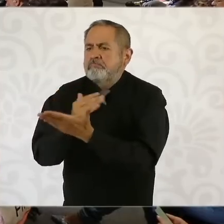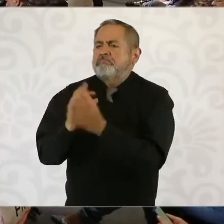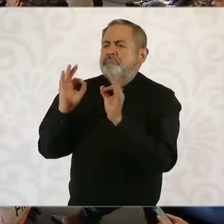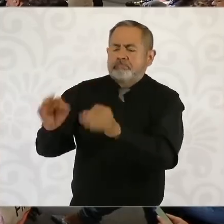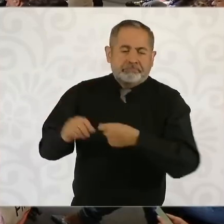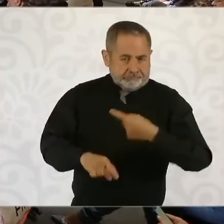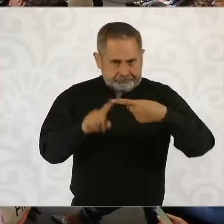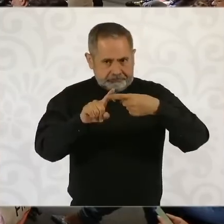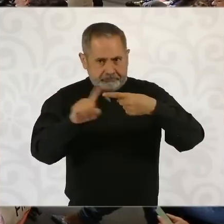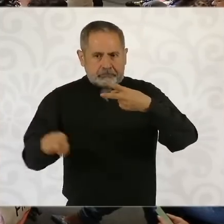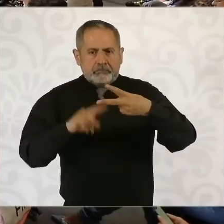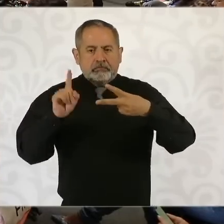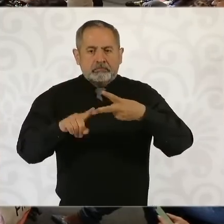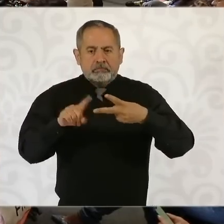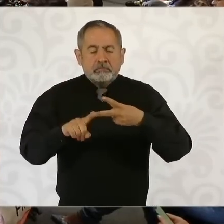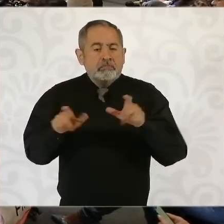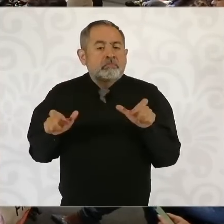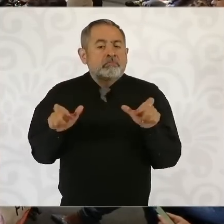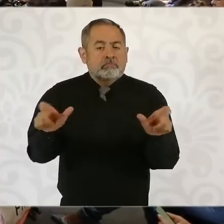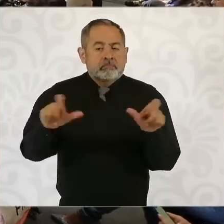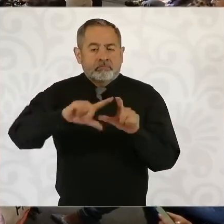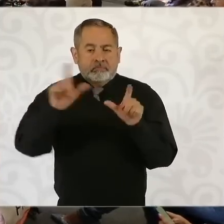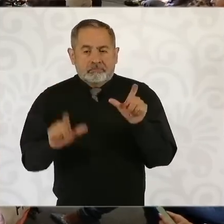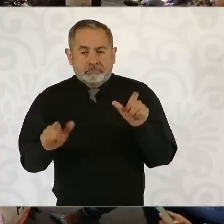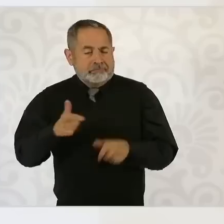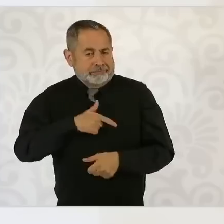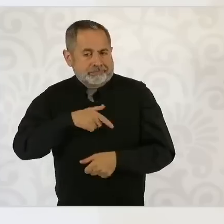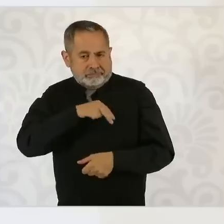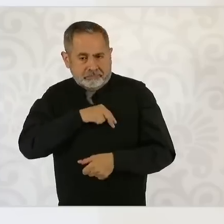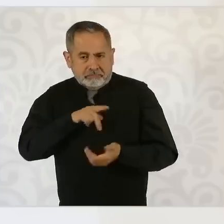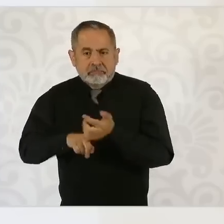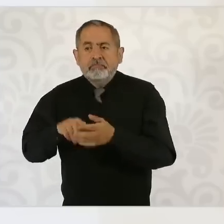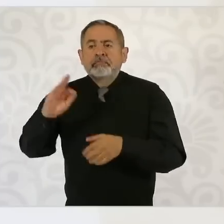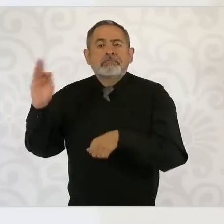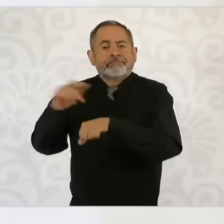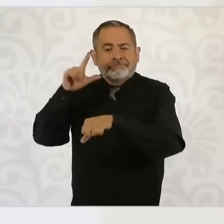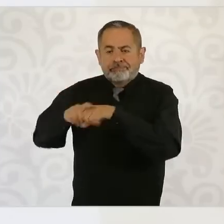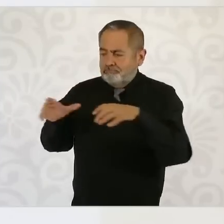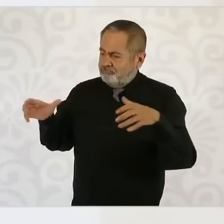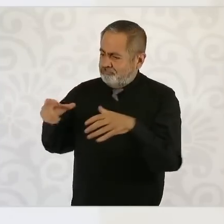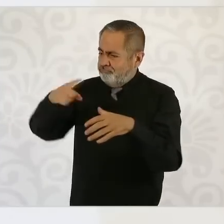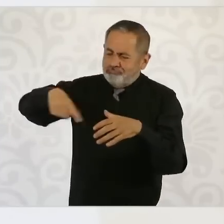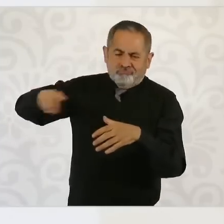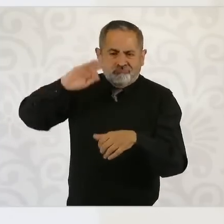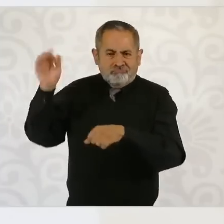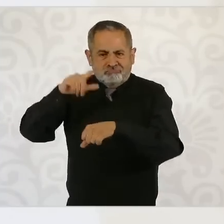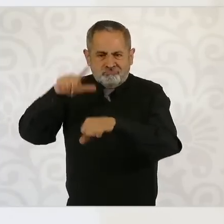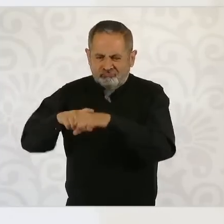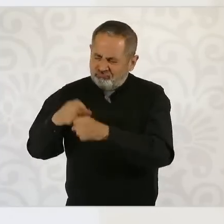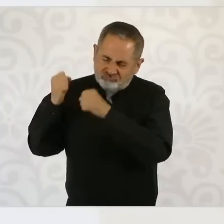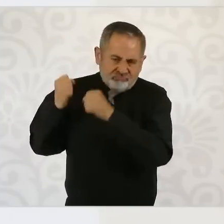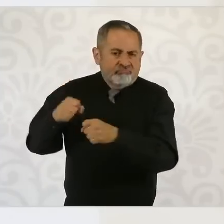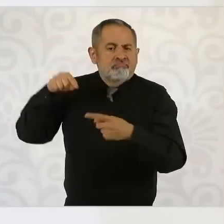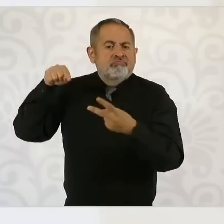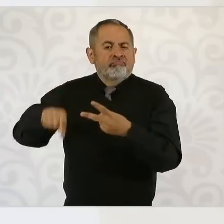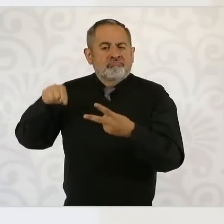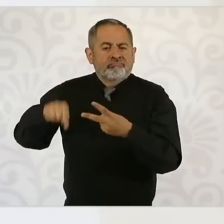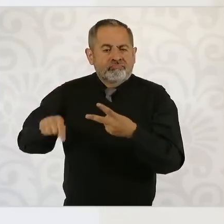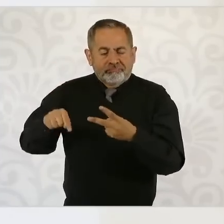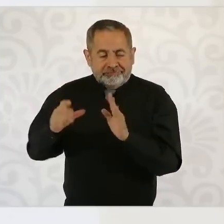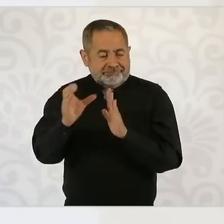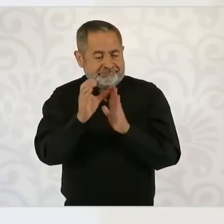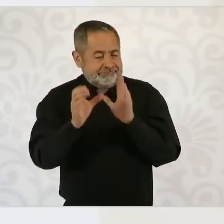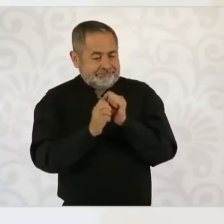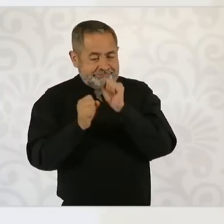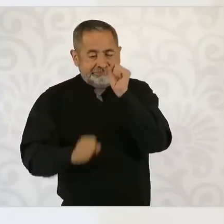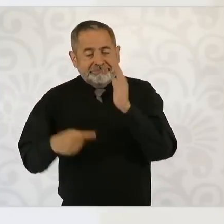es el fortalecimiento de la Guardia. La fuerza federal por excelencia, por